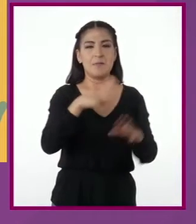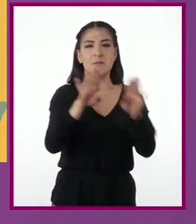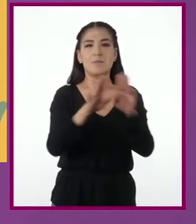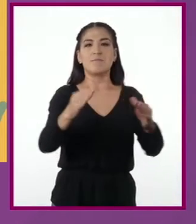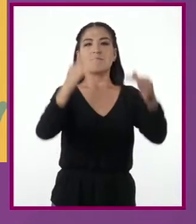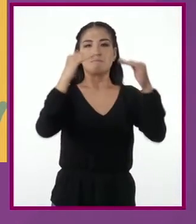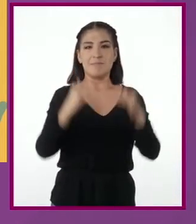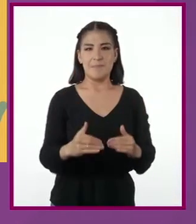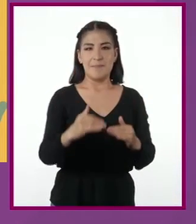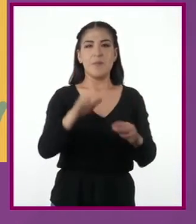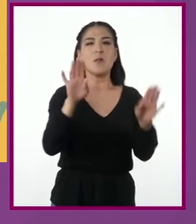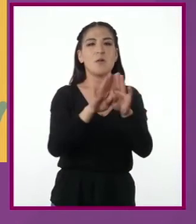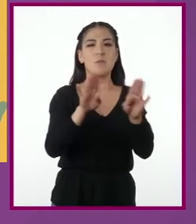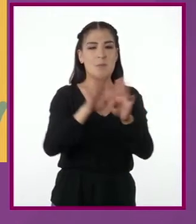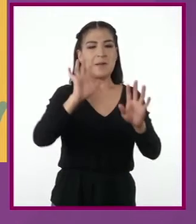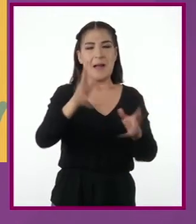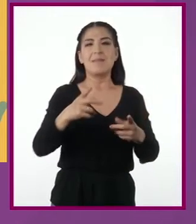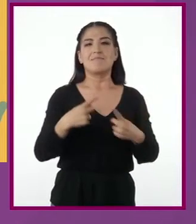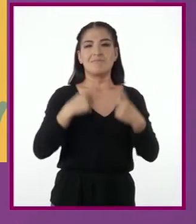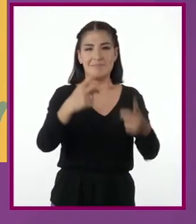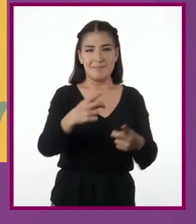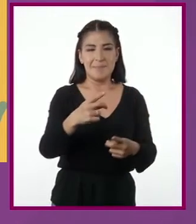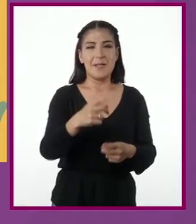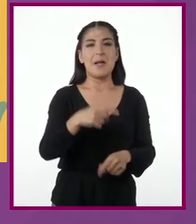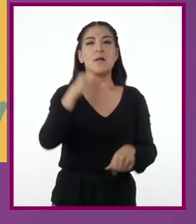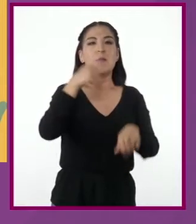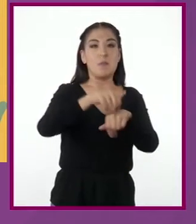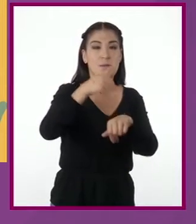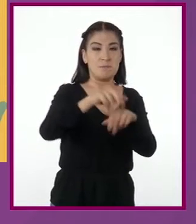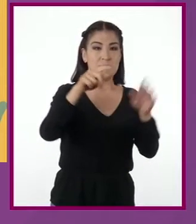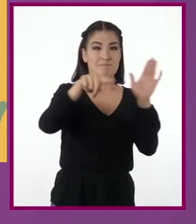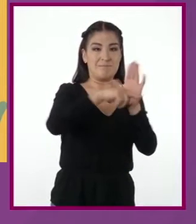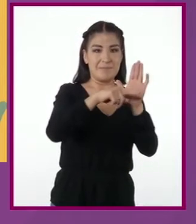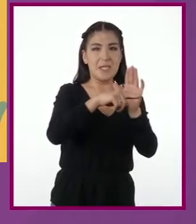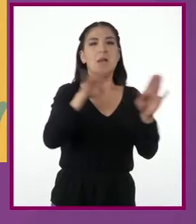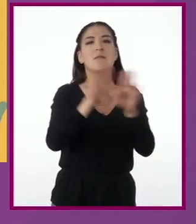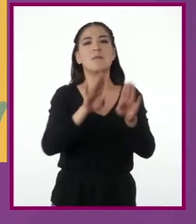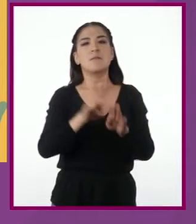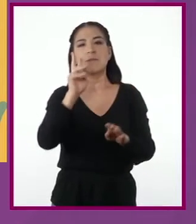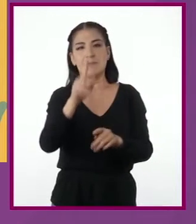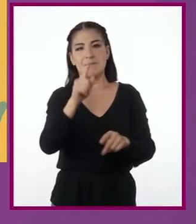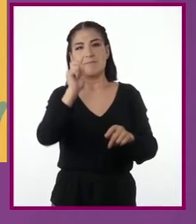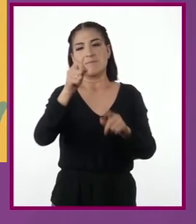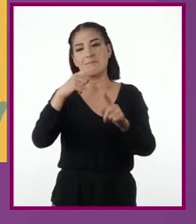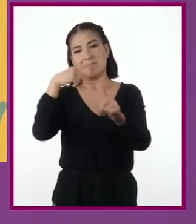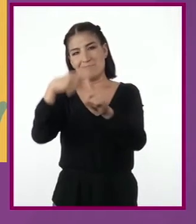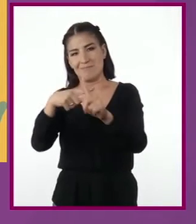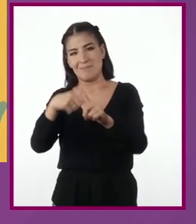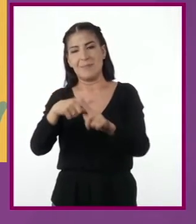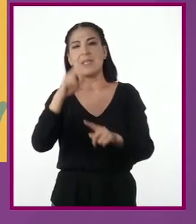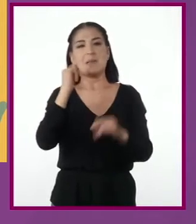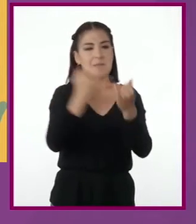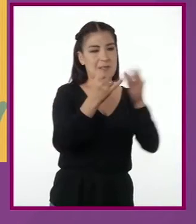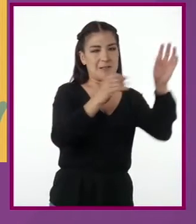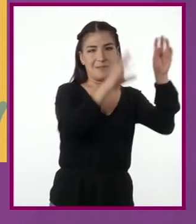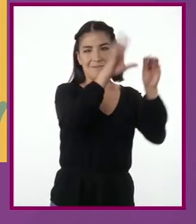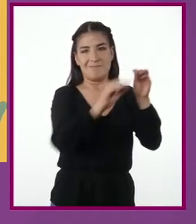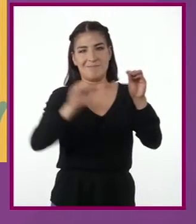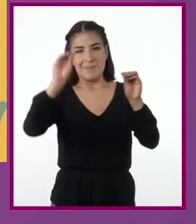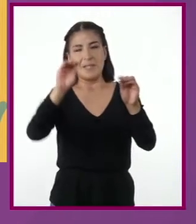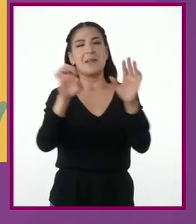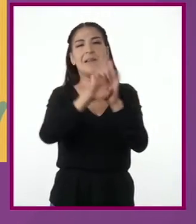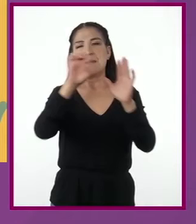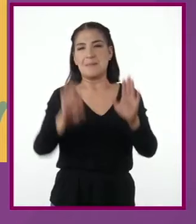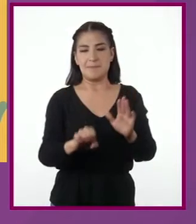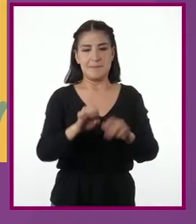que corresponde a una fracción dada, donde el signo negativo nos indica la parte que se toma de la otra fracción.